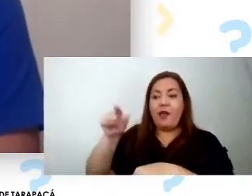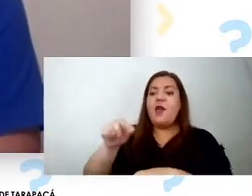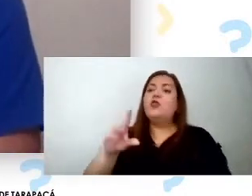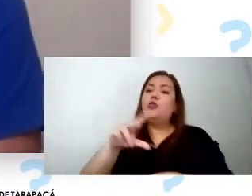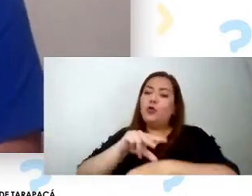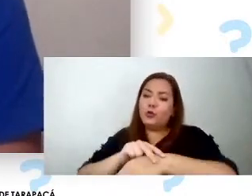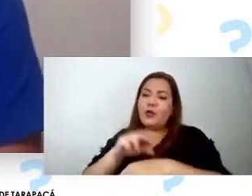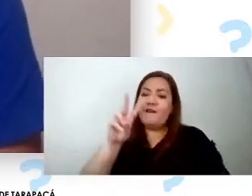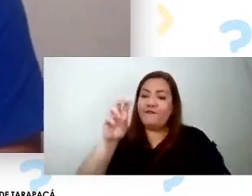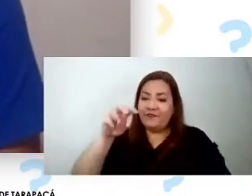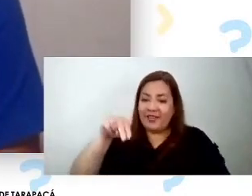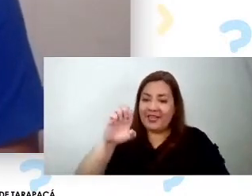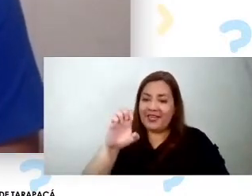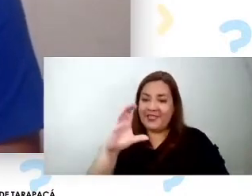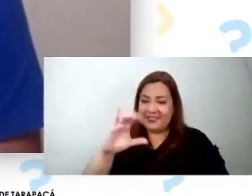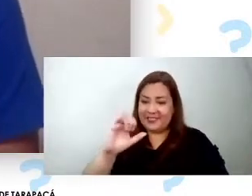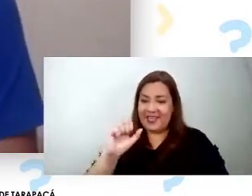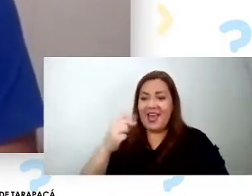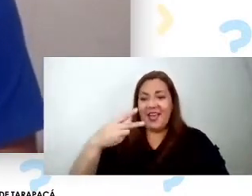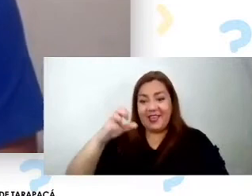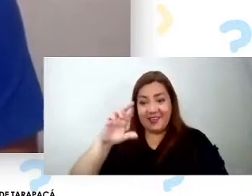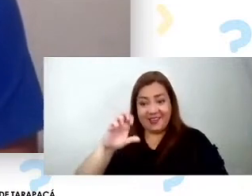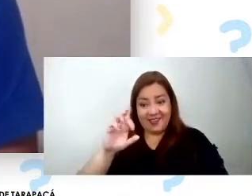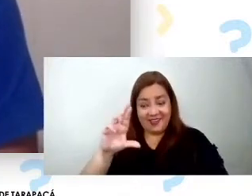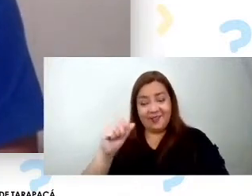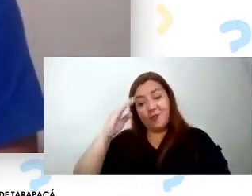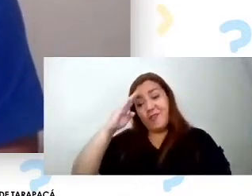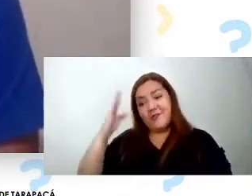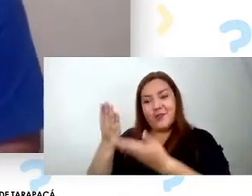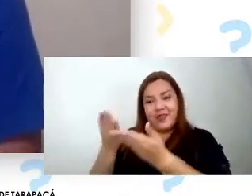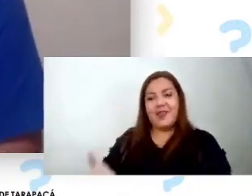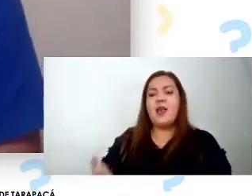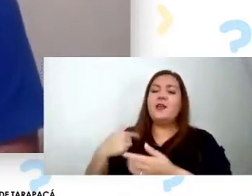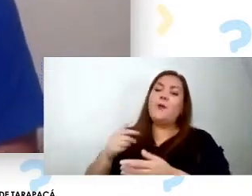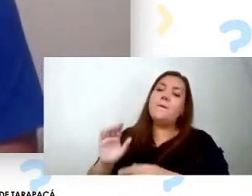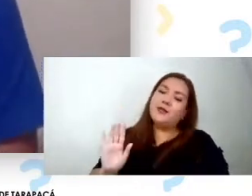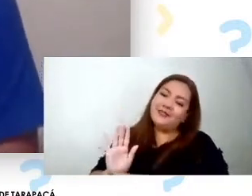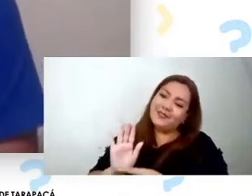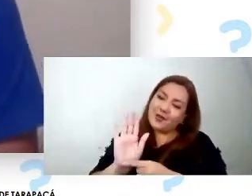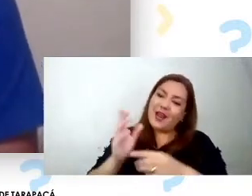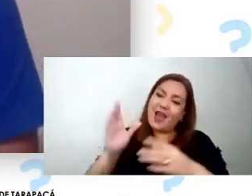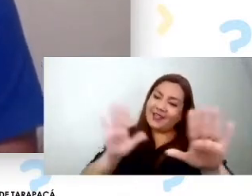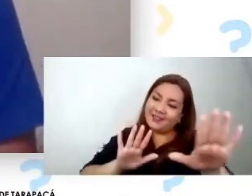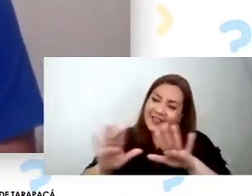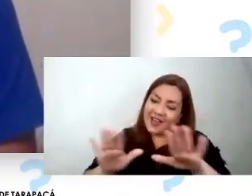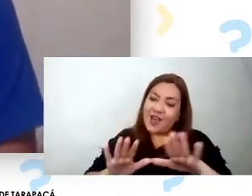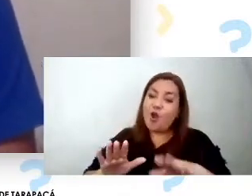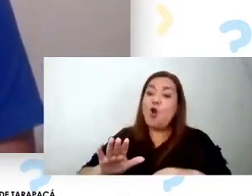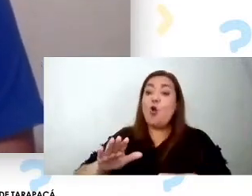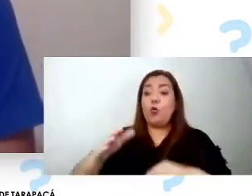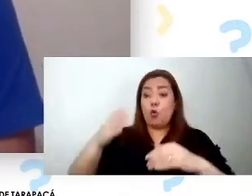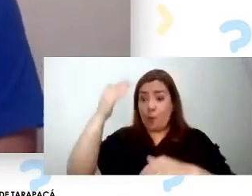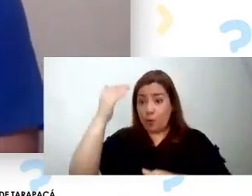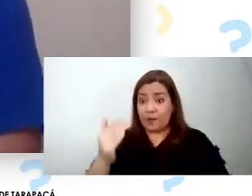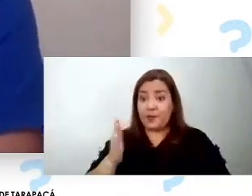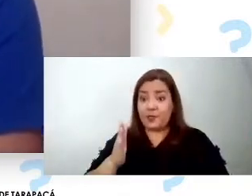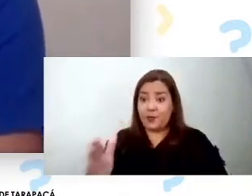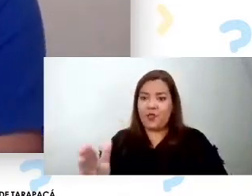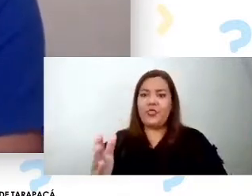Venecia Herrera, mientras nos despedimos de ella, que nos presentó la actividad Comportamiento